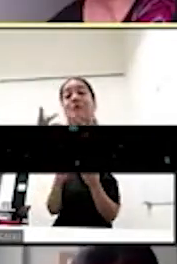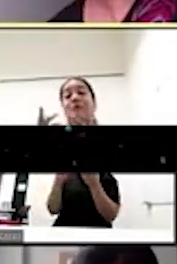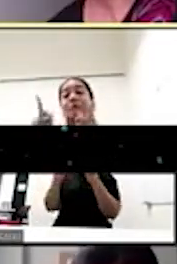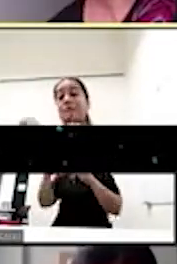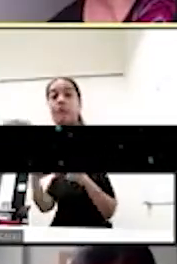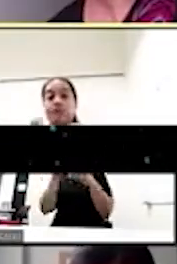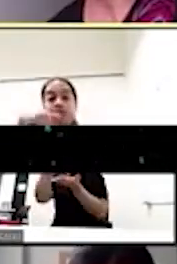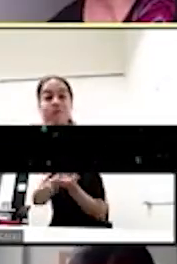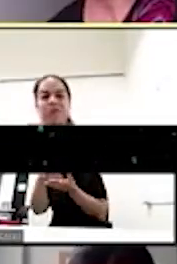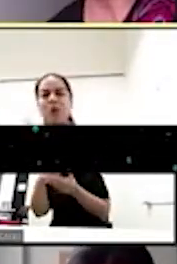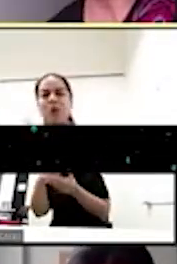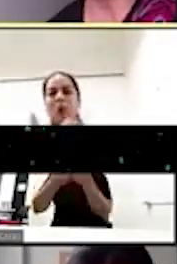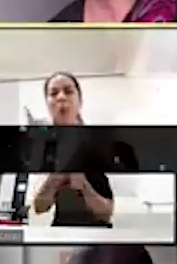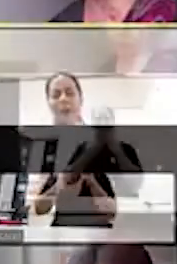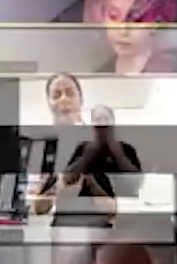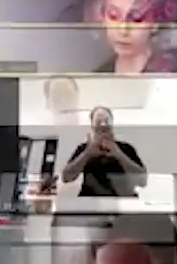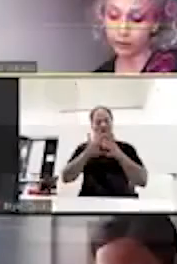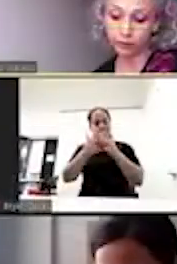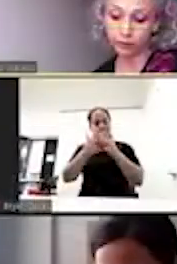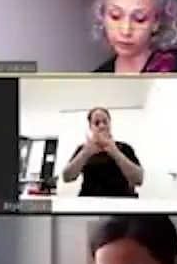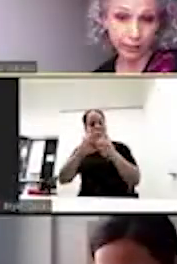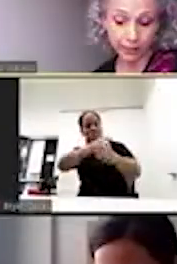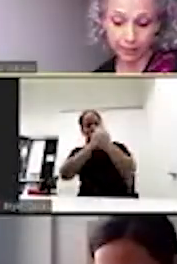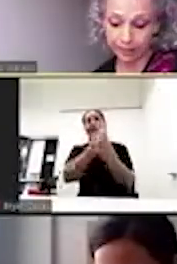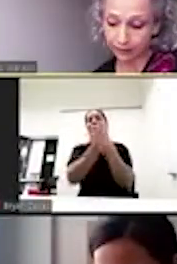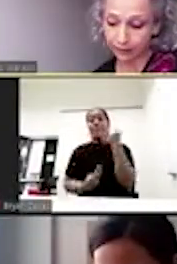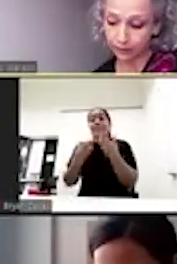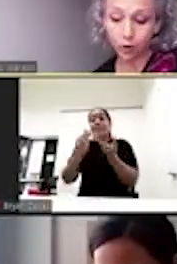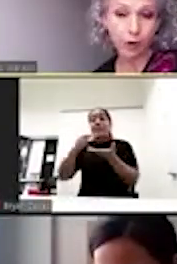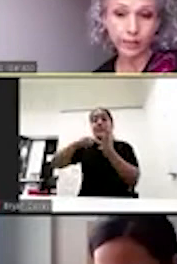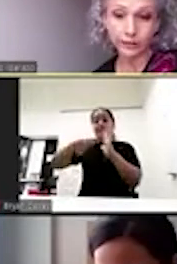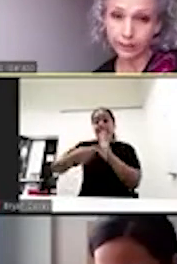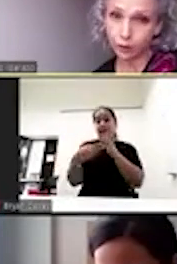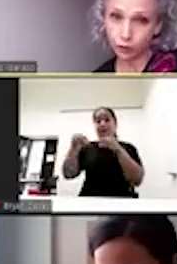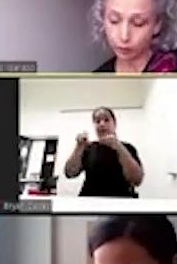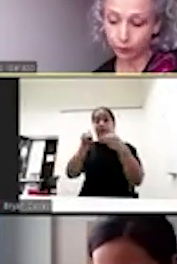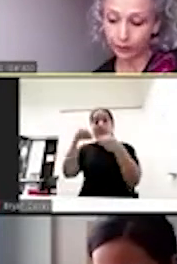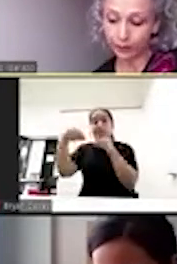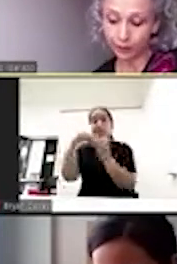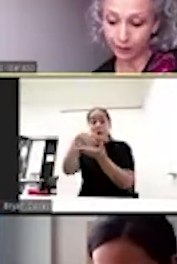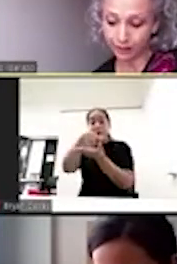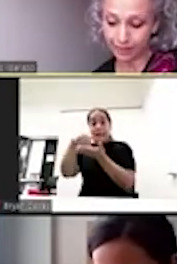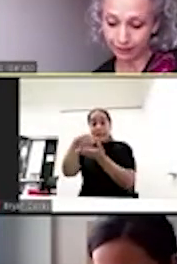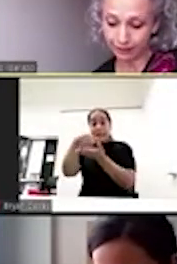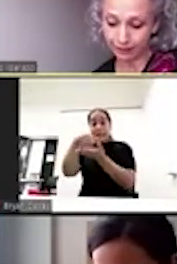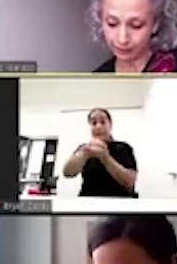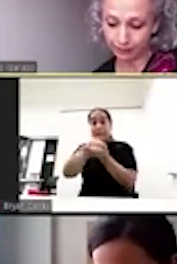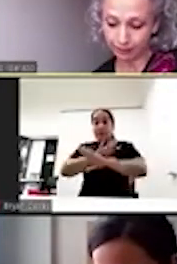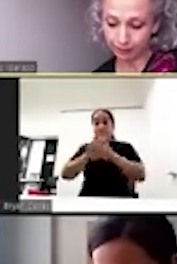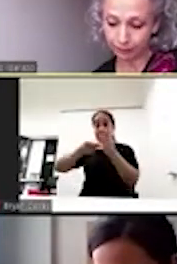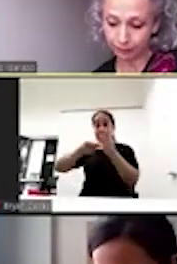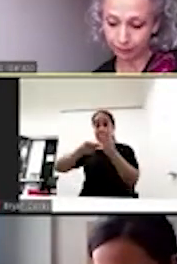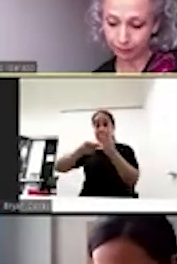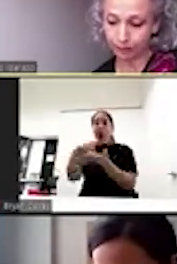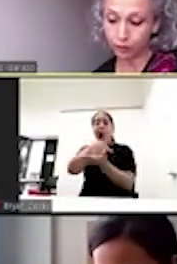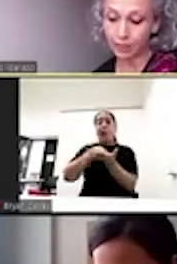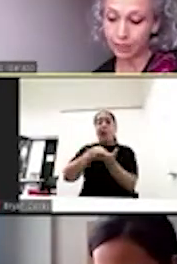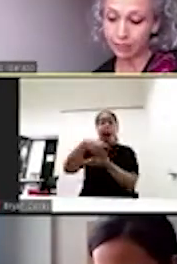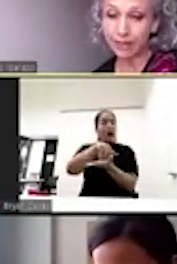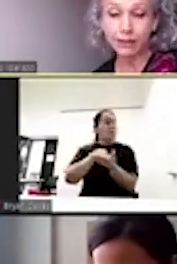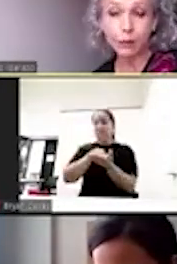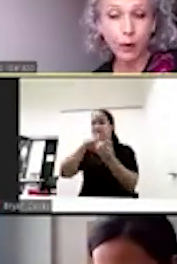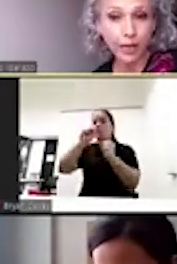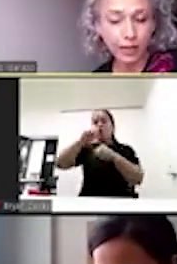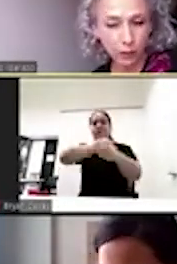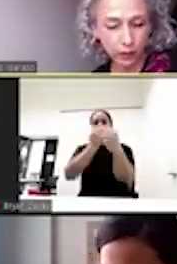de nuestra fuerza, porque fragilidad no es sinónimo de debilidad. Los animales